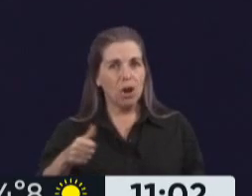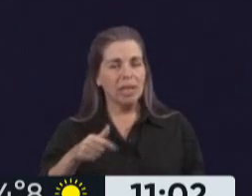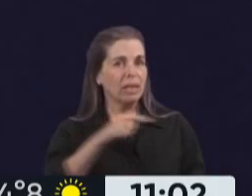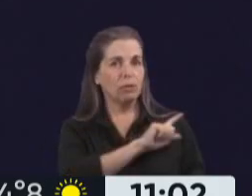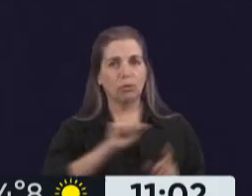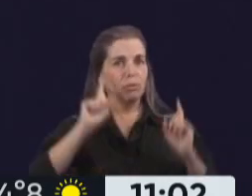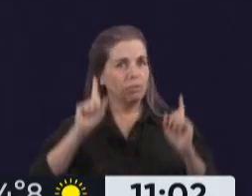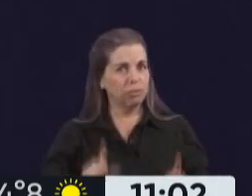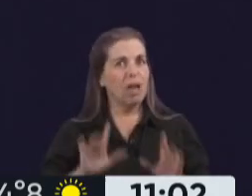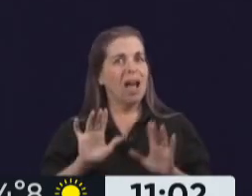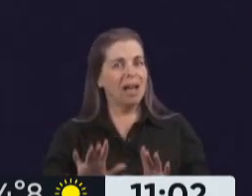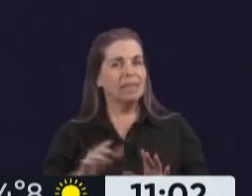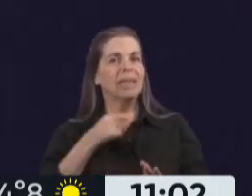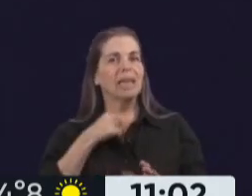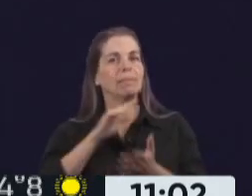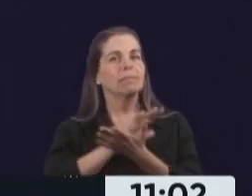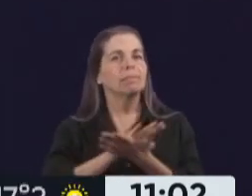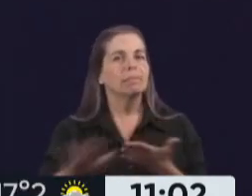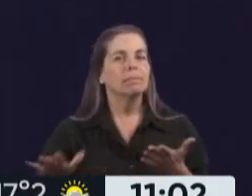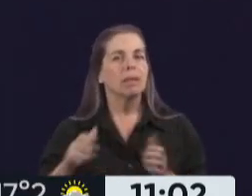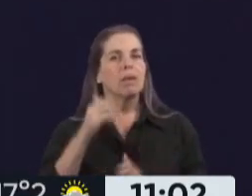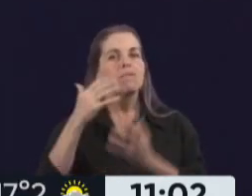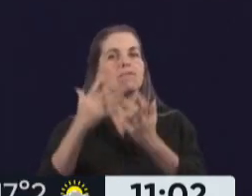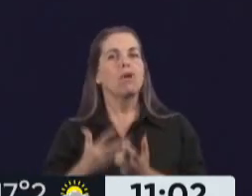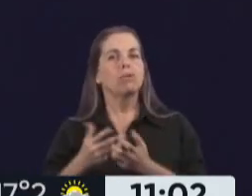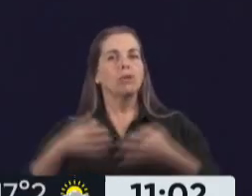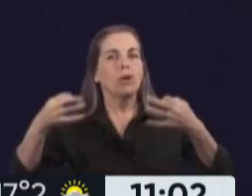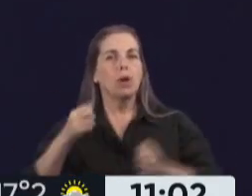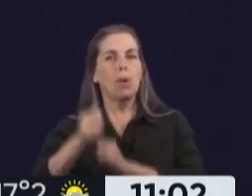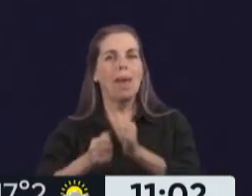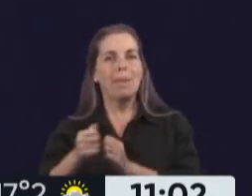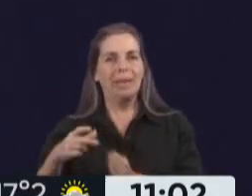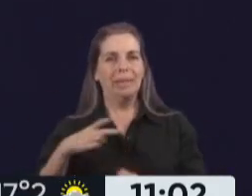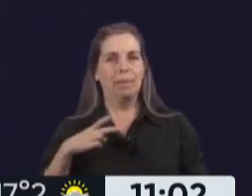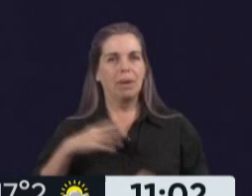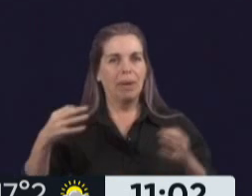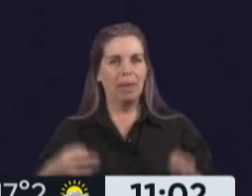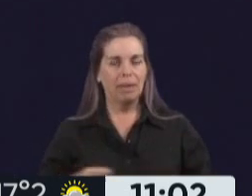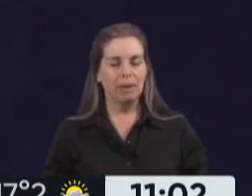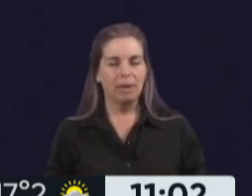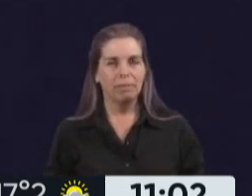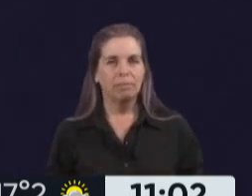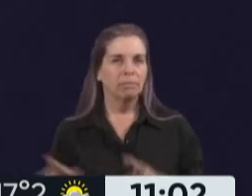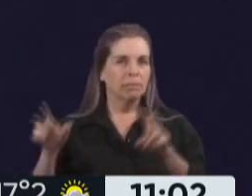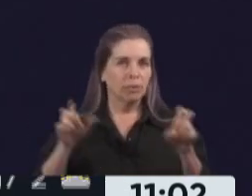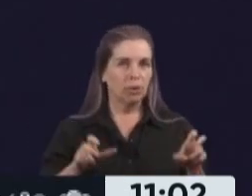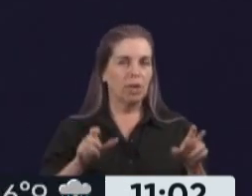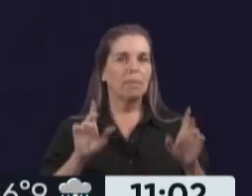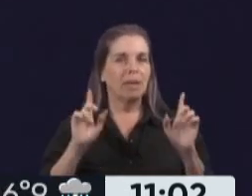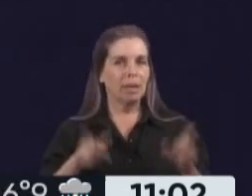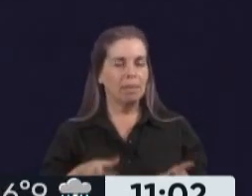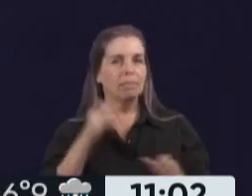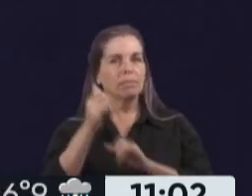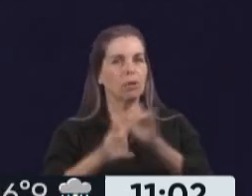posible y vamos a tratar de que funcione como una verdadera empresa privada. En otro orden de cosas, contarles que por